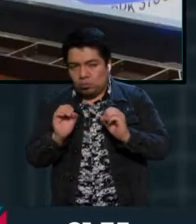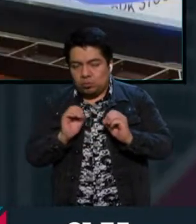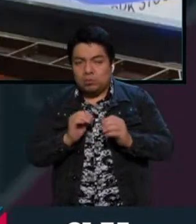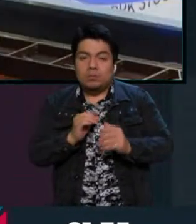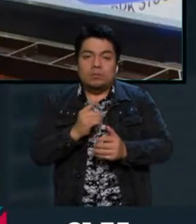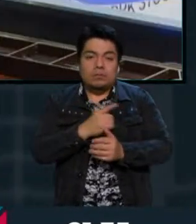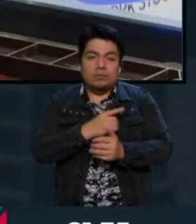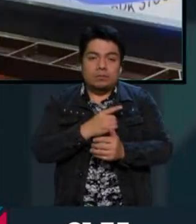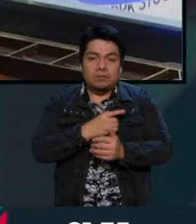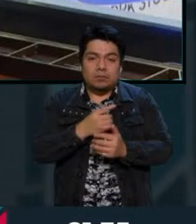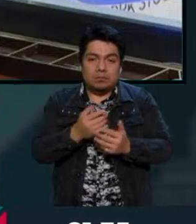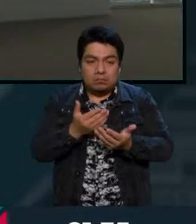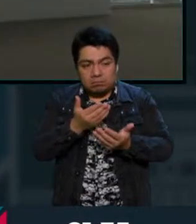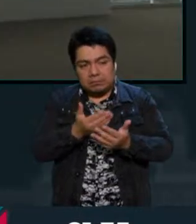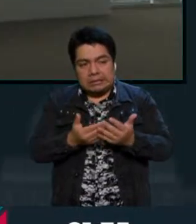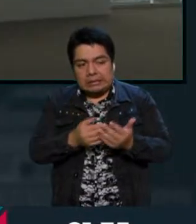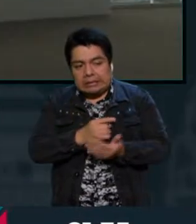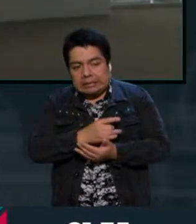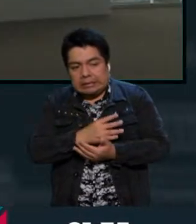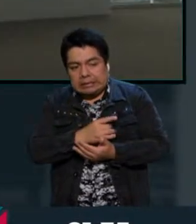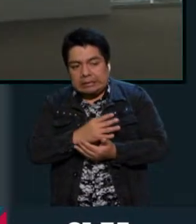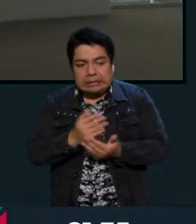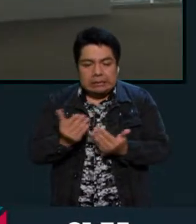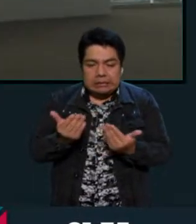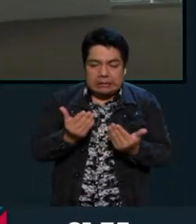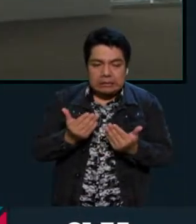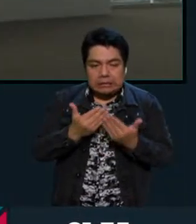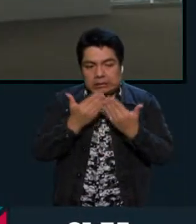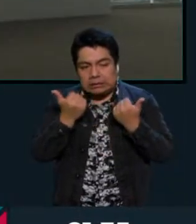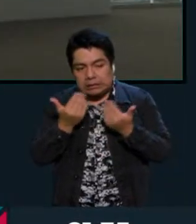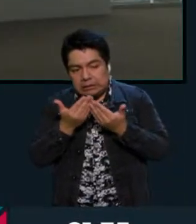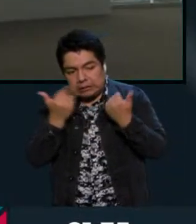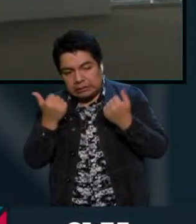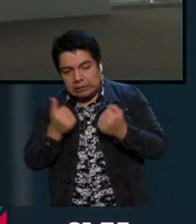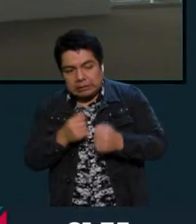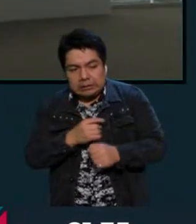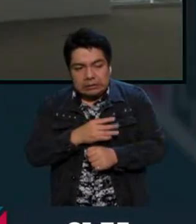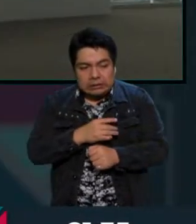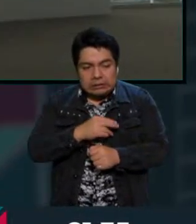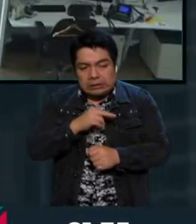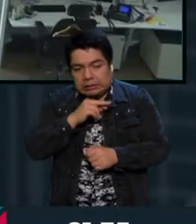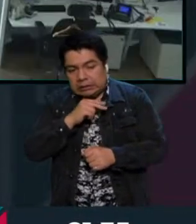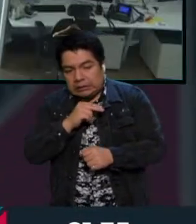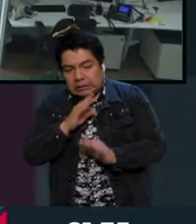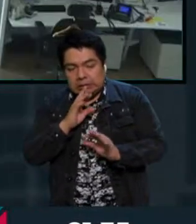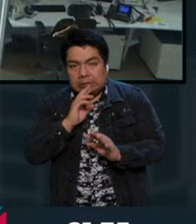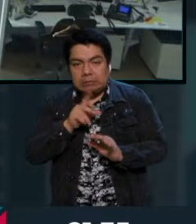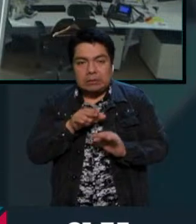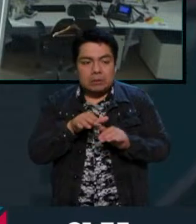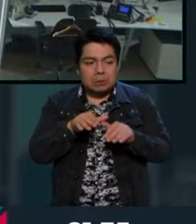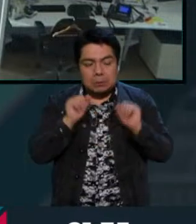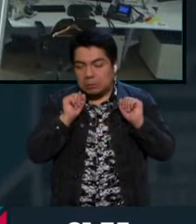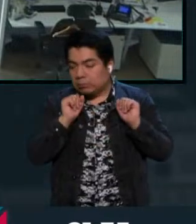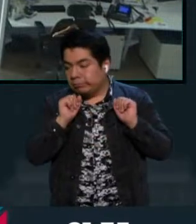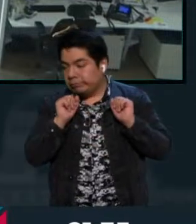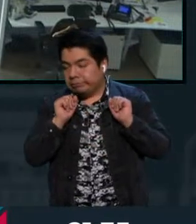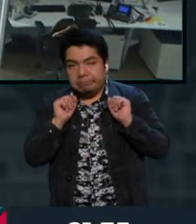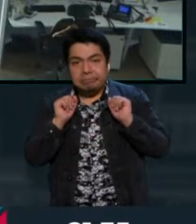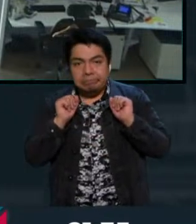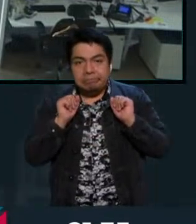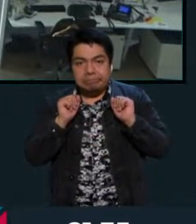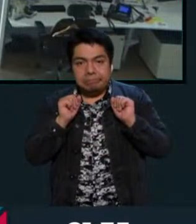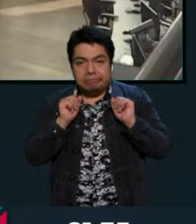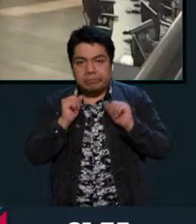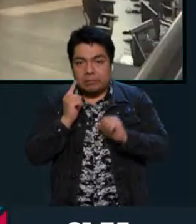con que pues, ante esta incertidumbre y cautela, mezcla de nerviosismo, pues todos decidieron, habían tenido un